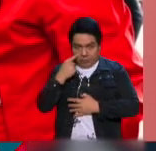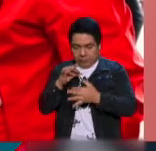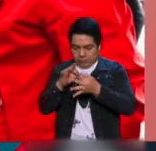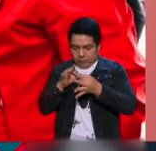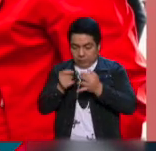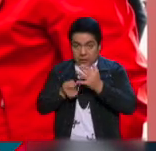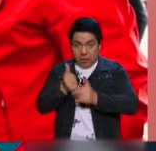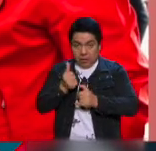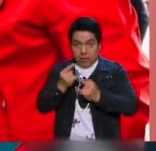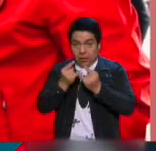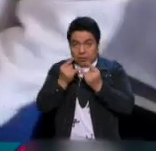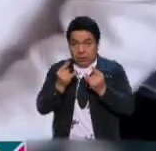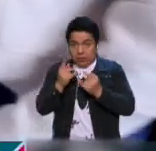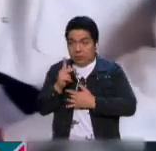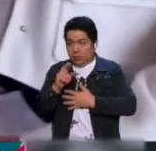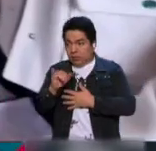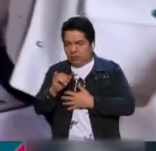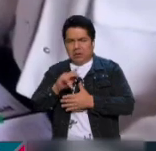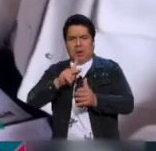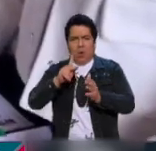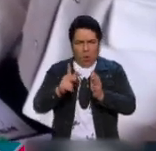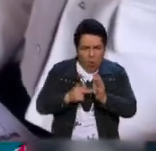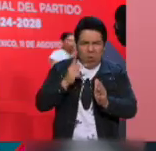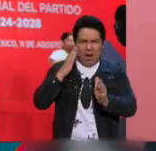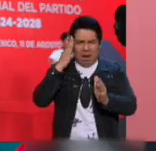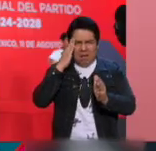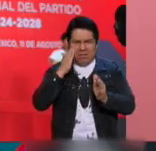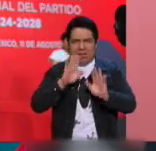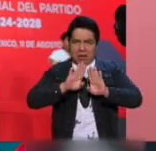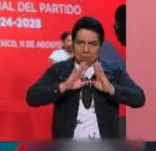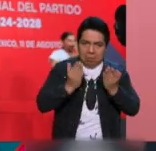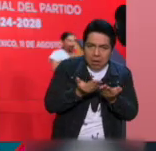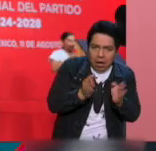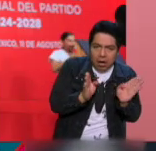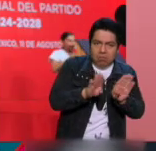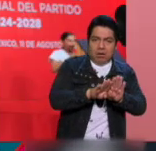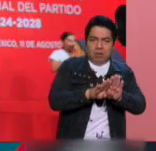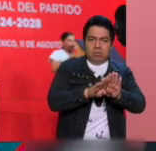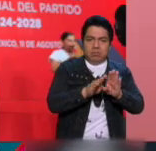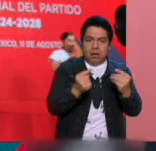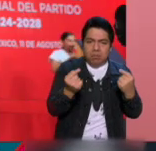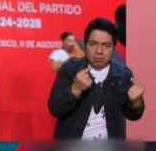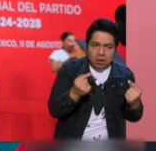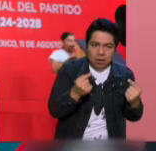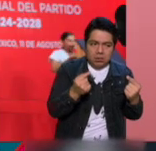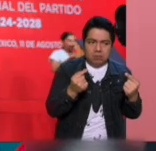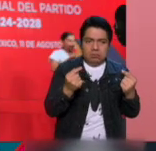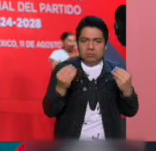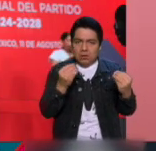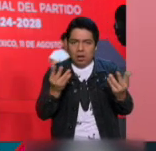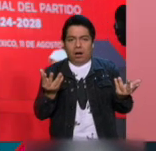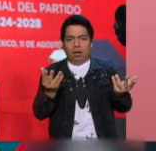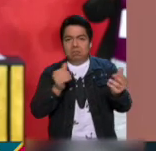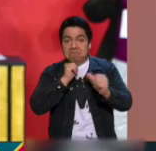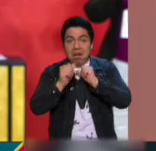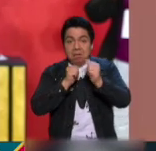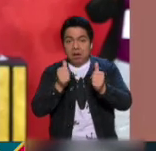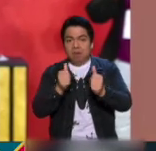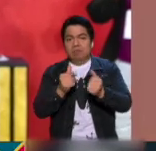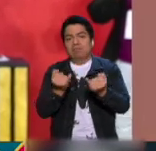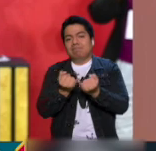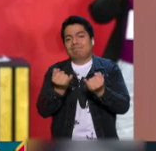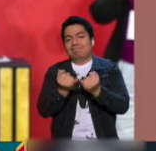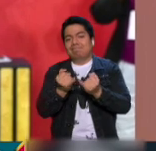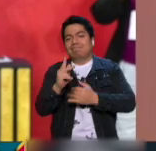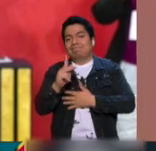en la historia del PRI, su líder nacional se reelige a puerta cerrada, sin propuestas, debate o proyecto a futuro. También acusaron al Tribunal Electoral del